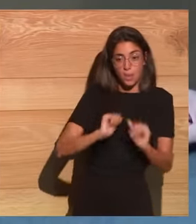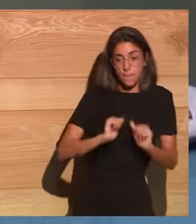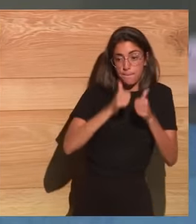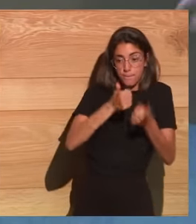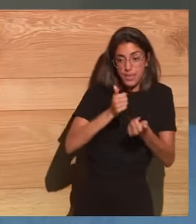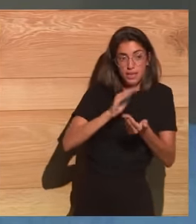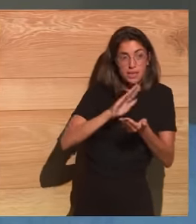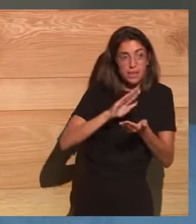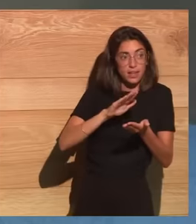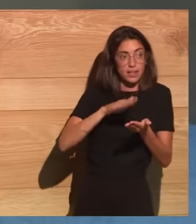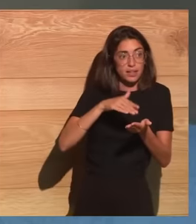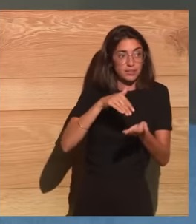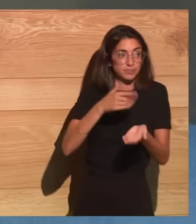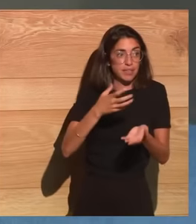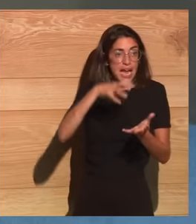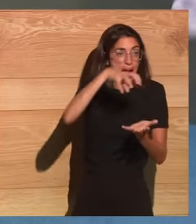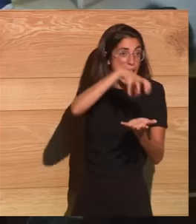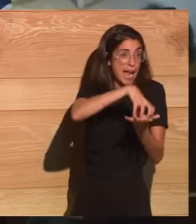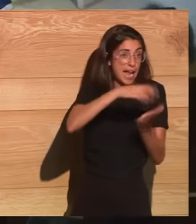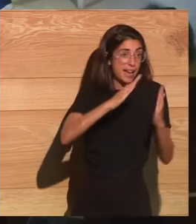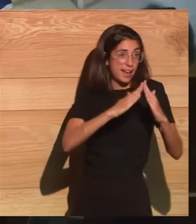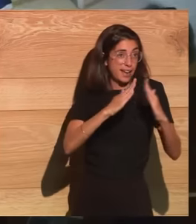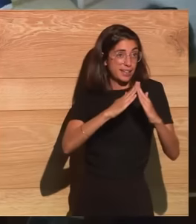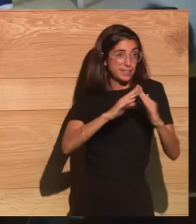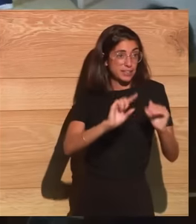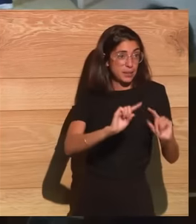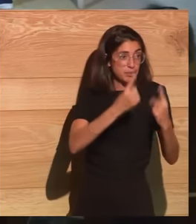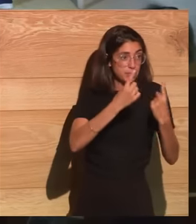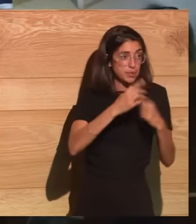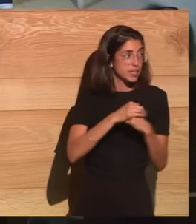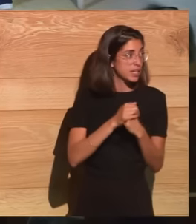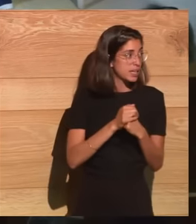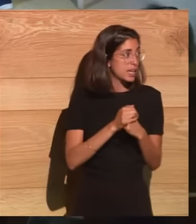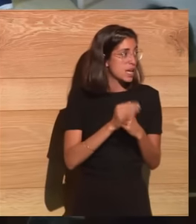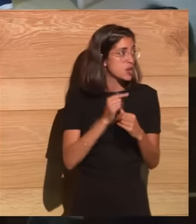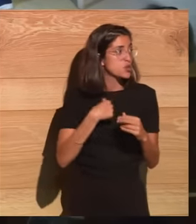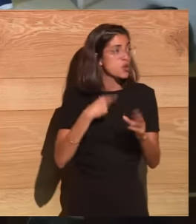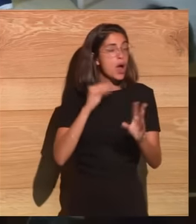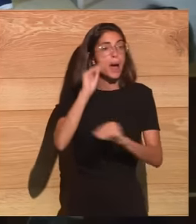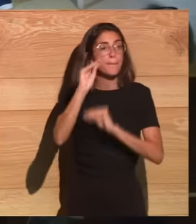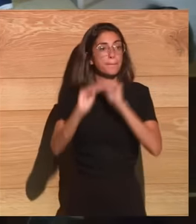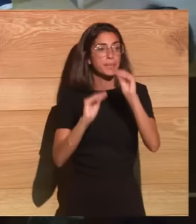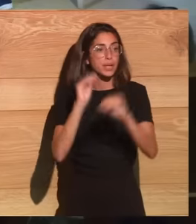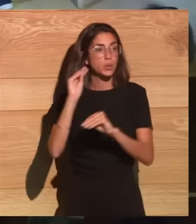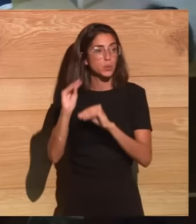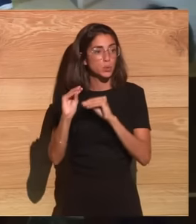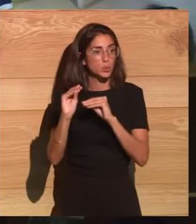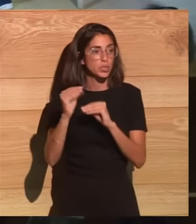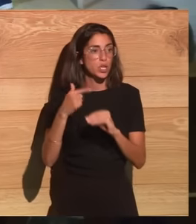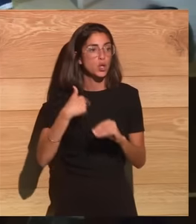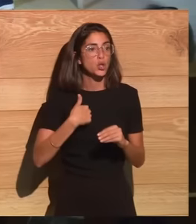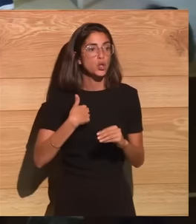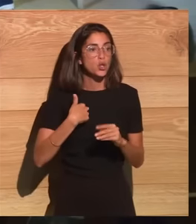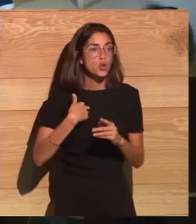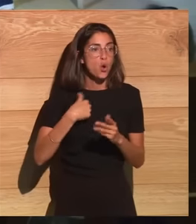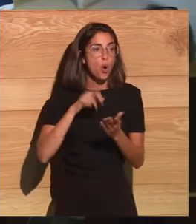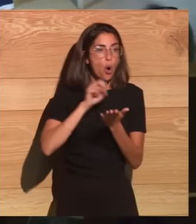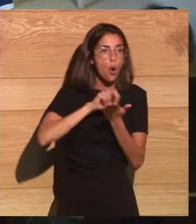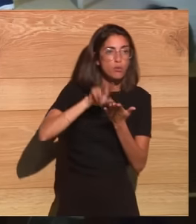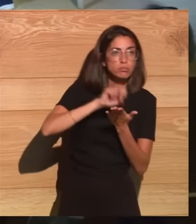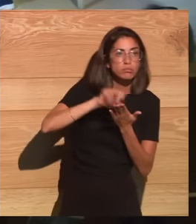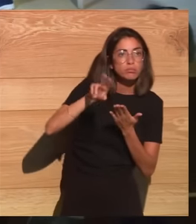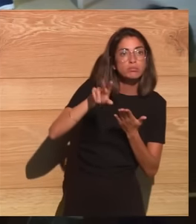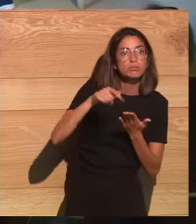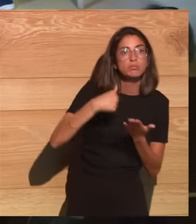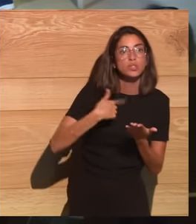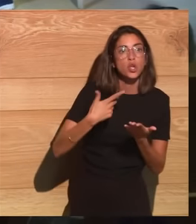Última caseta. Yo sé. Claro, ahí me ha dicho. Creo... Entonces no, la pregunta que quería hacer. Arturo era... me ha dicho siempre. Arturo me ha dicho. Dice, yo no paso por la Cuesta Moyano